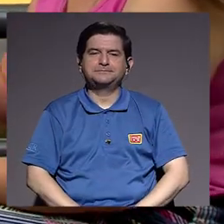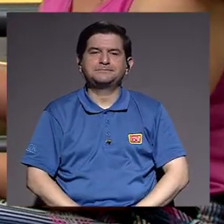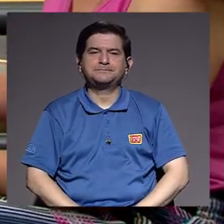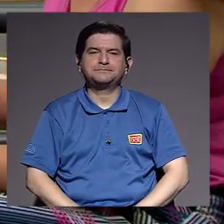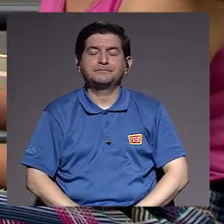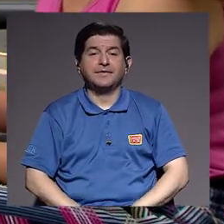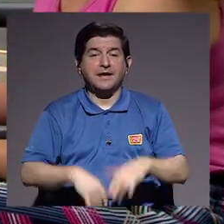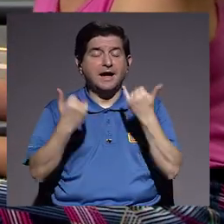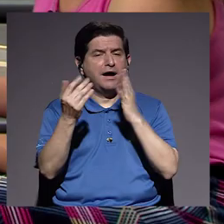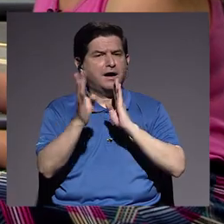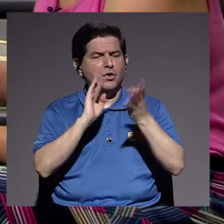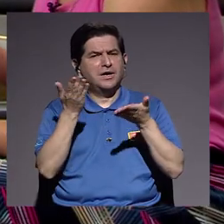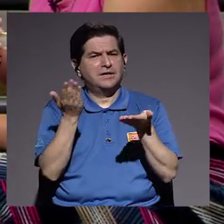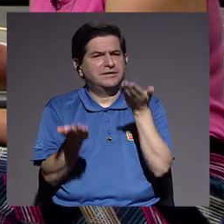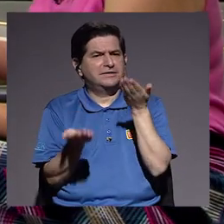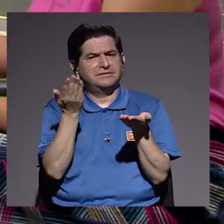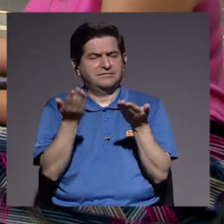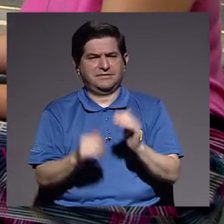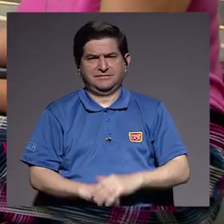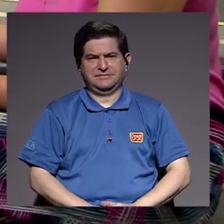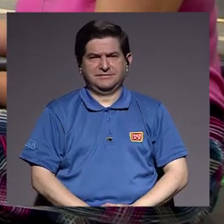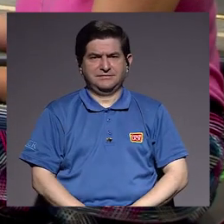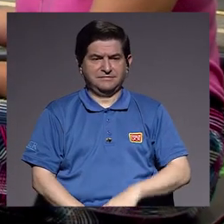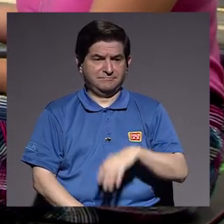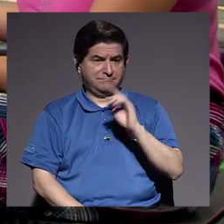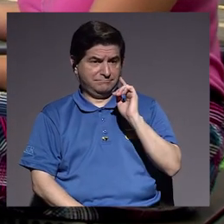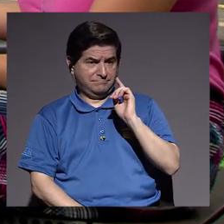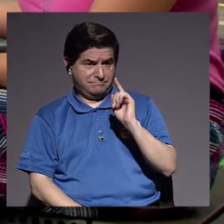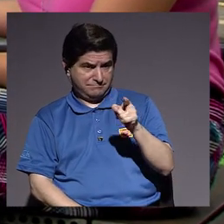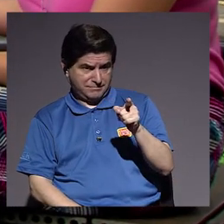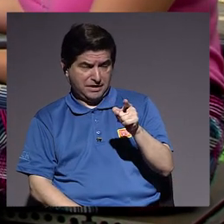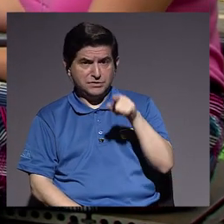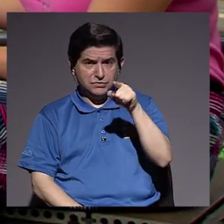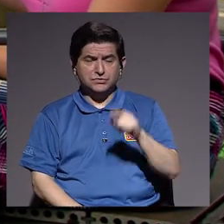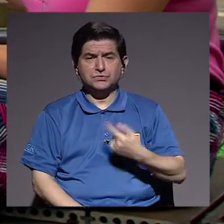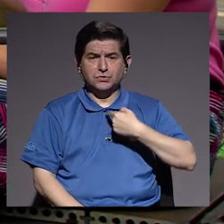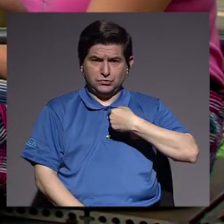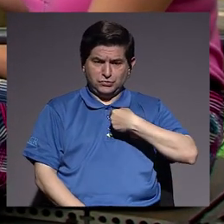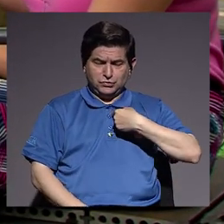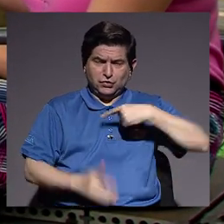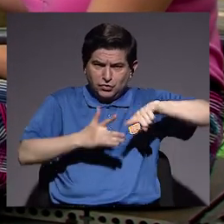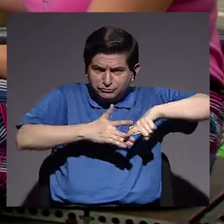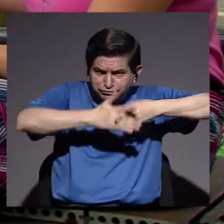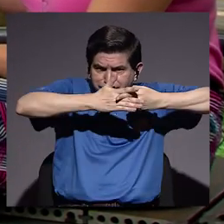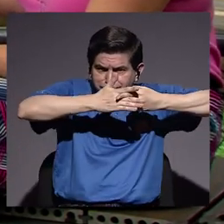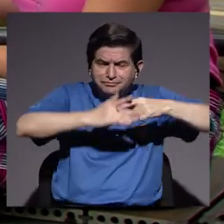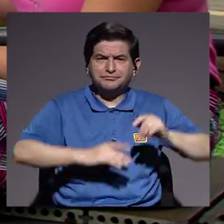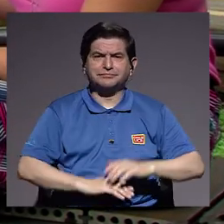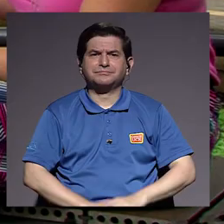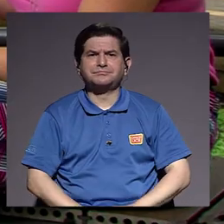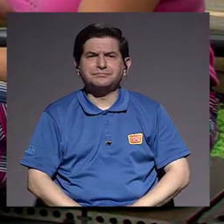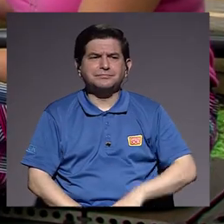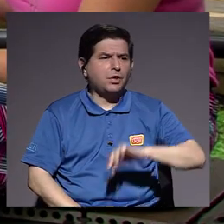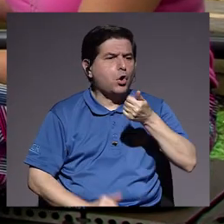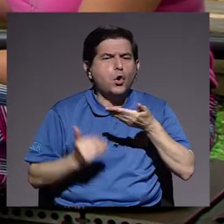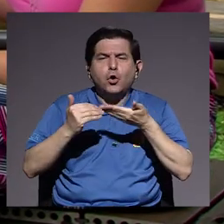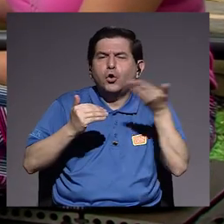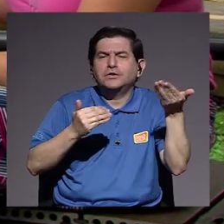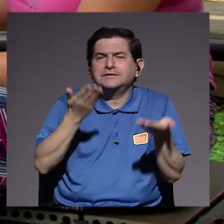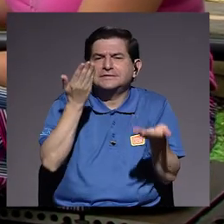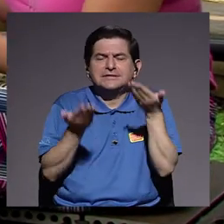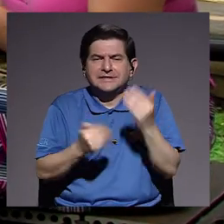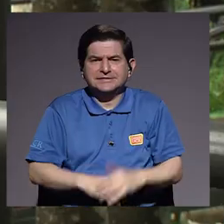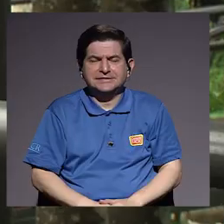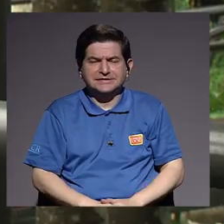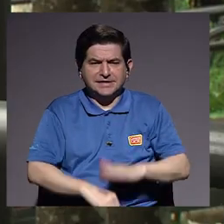justo de esto que introducía yo ahorita, y es, ¿qué otras cosas nos ha dejado ver esta